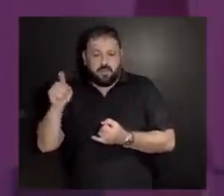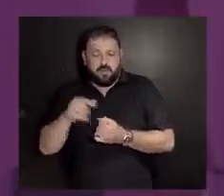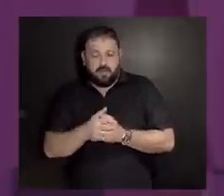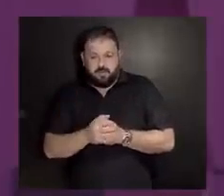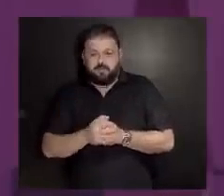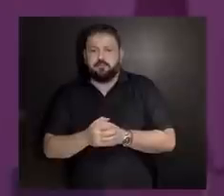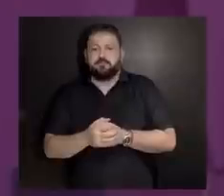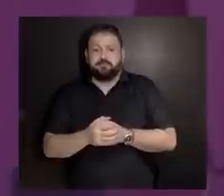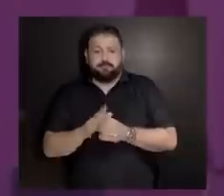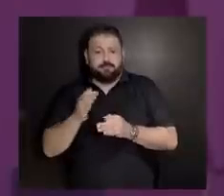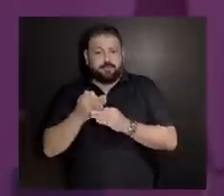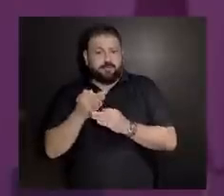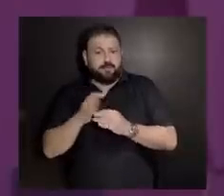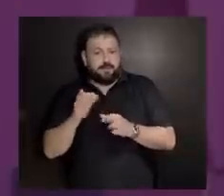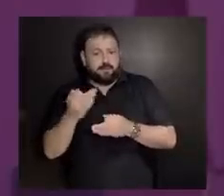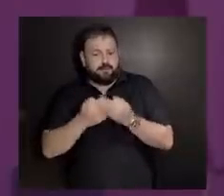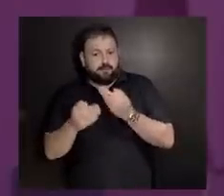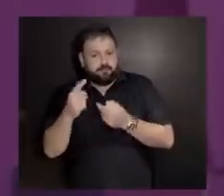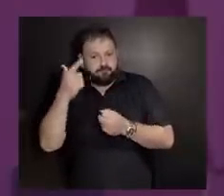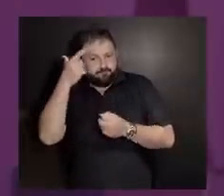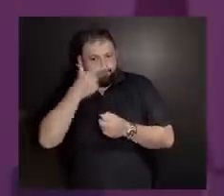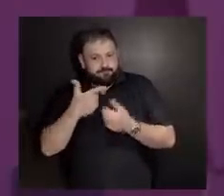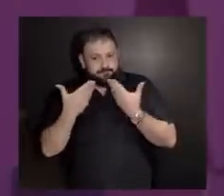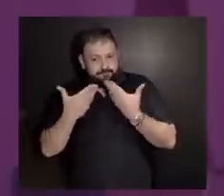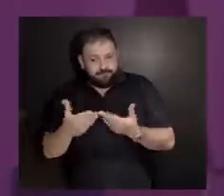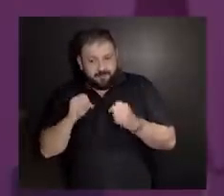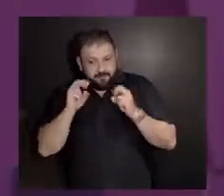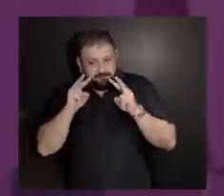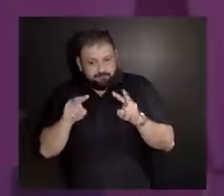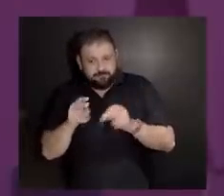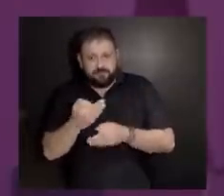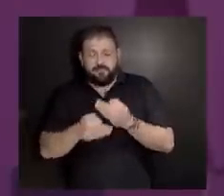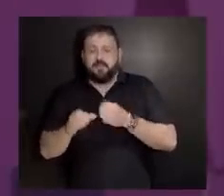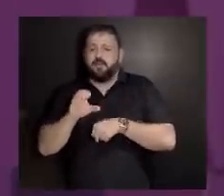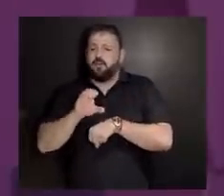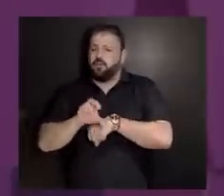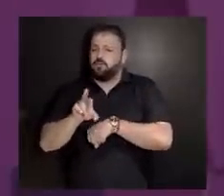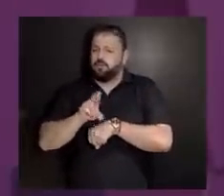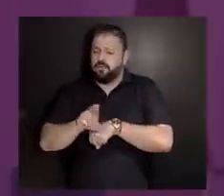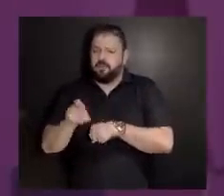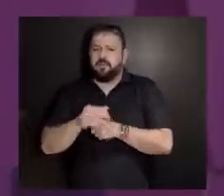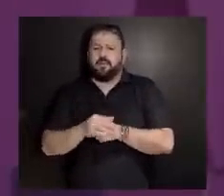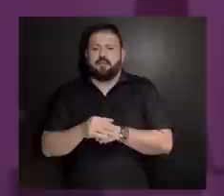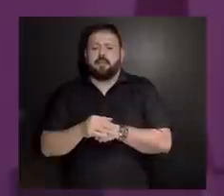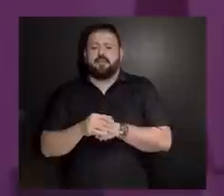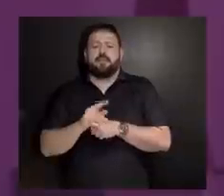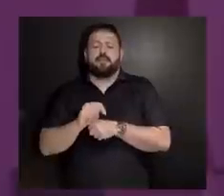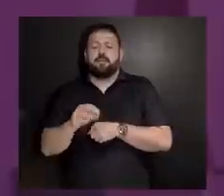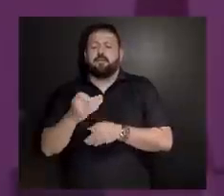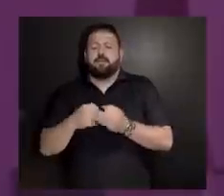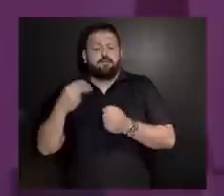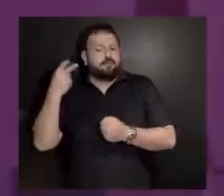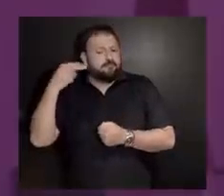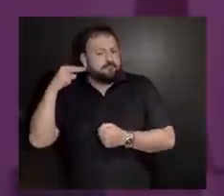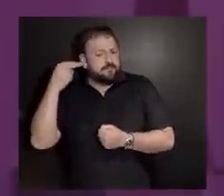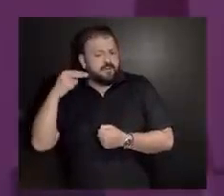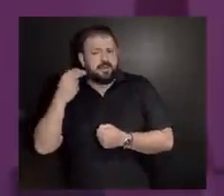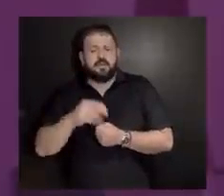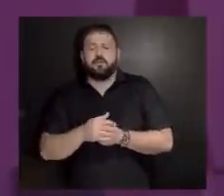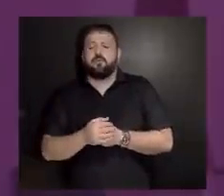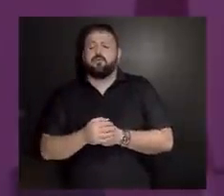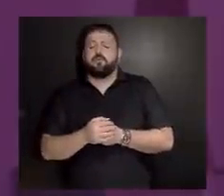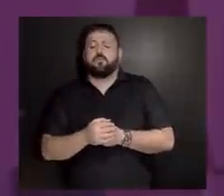está medio queriendo empezar a desvelar por aquel lado. Desde Costa Rica, Tamaulipas, Aguadulce, Veracruz, San Luis